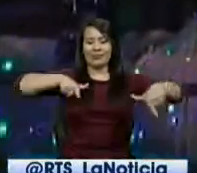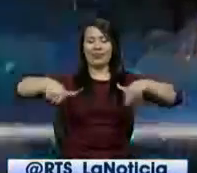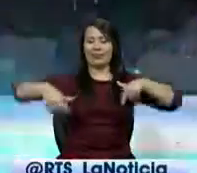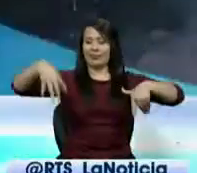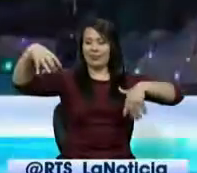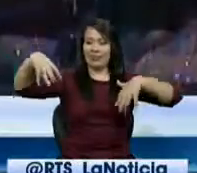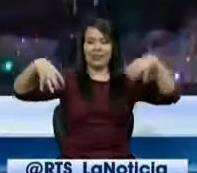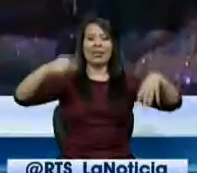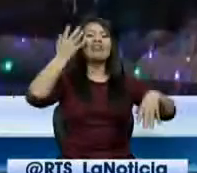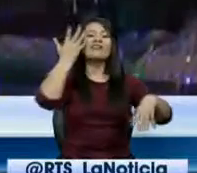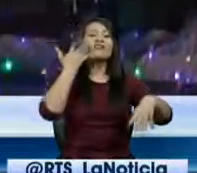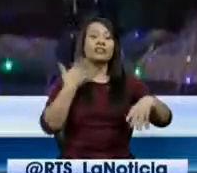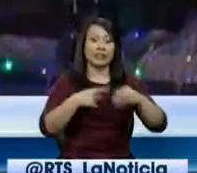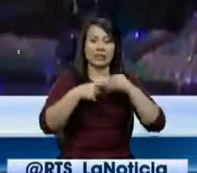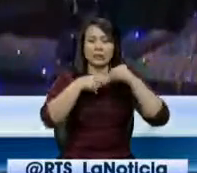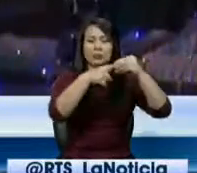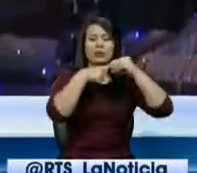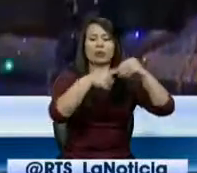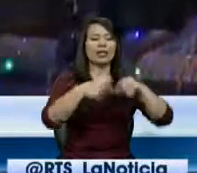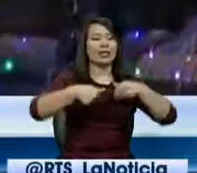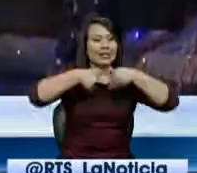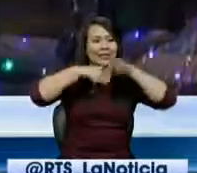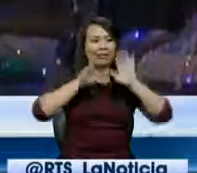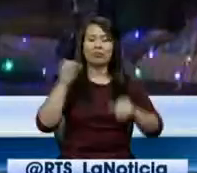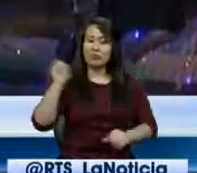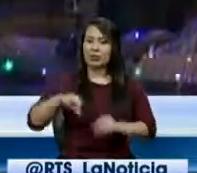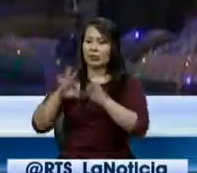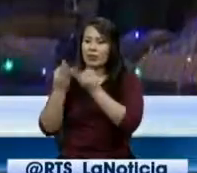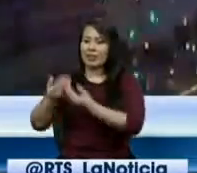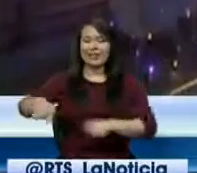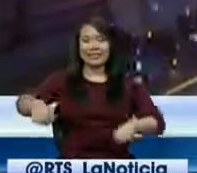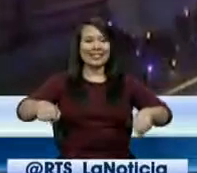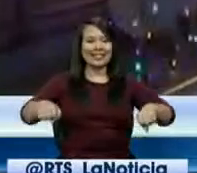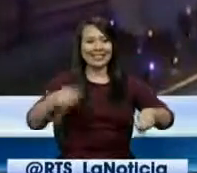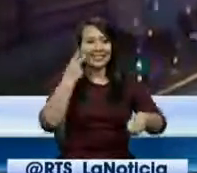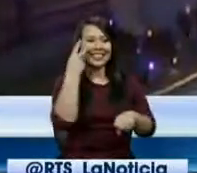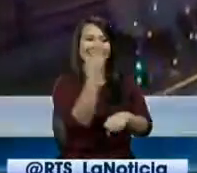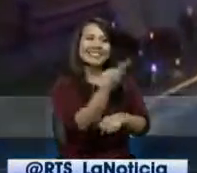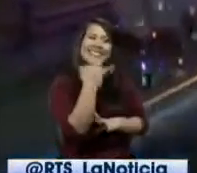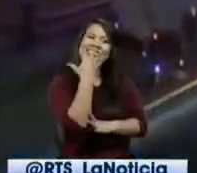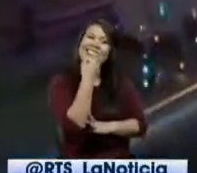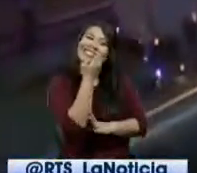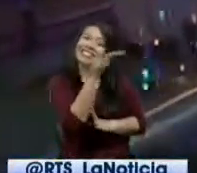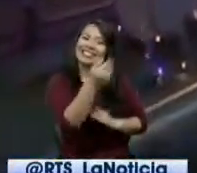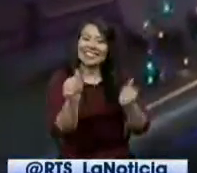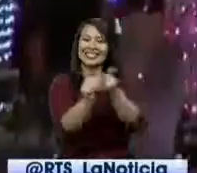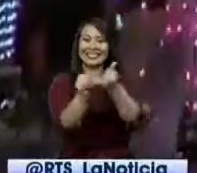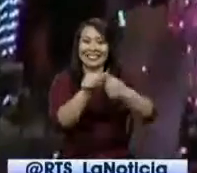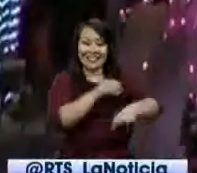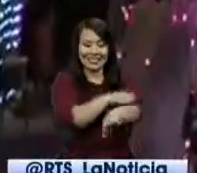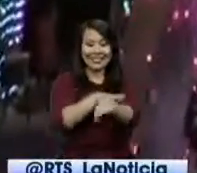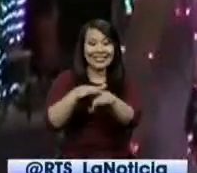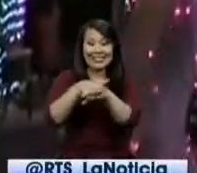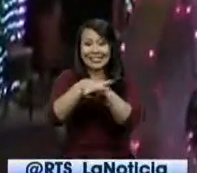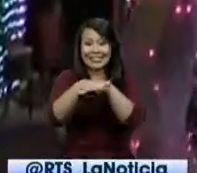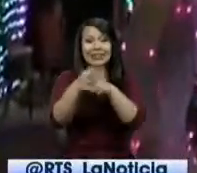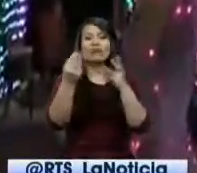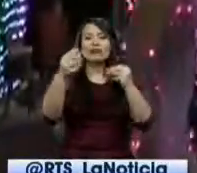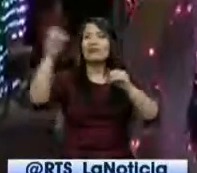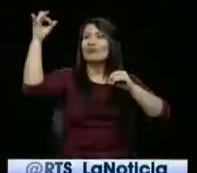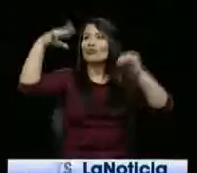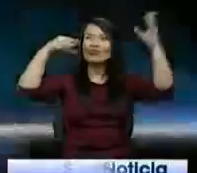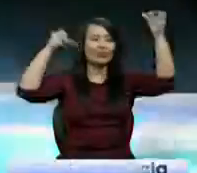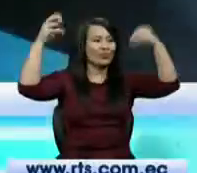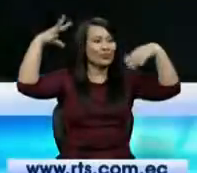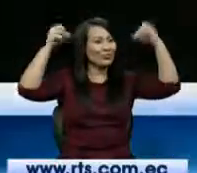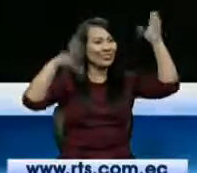fecha especial para que puedan salir y disfrutar de esta hermosa fecha. Sobre y a todo el largo del riachuelo, miles y miles de luces adornaron